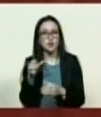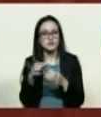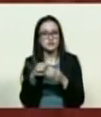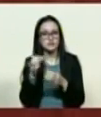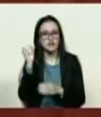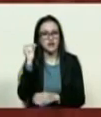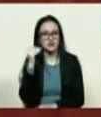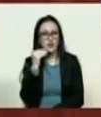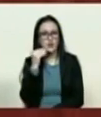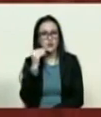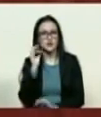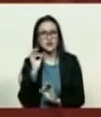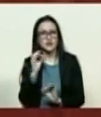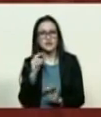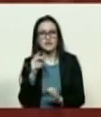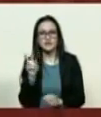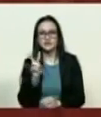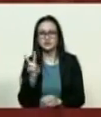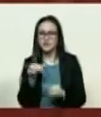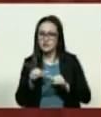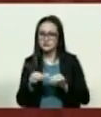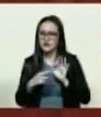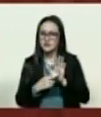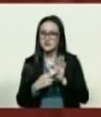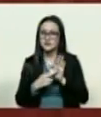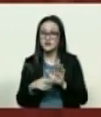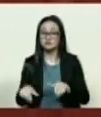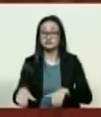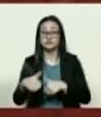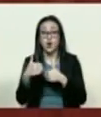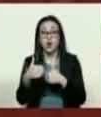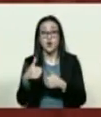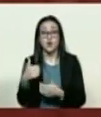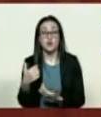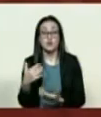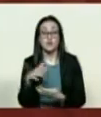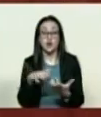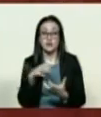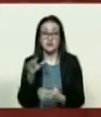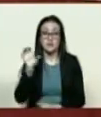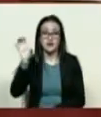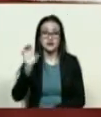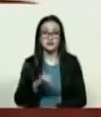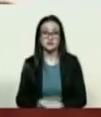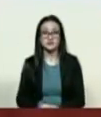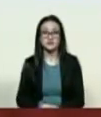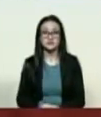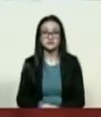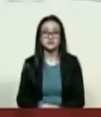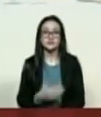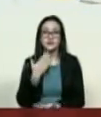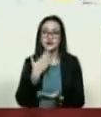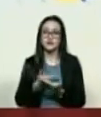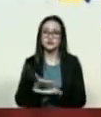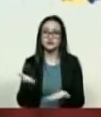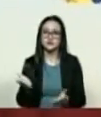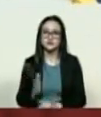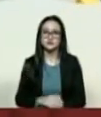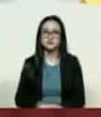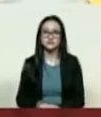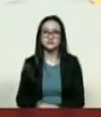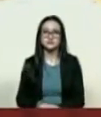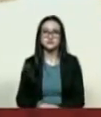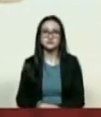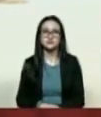donde aseguraba que Venezuela continúa representando un desafío para su país? Gracias, Asdrúbal. Bueno, la